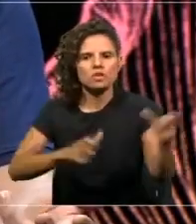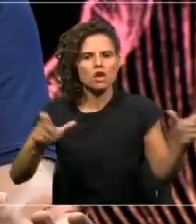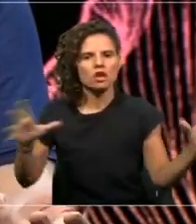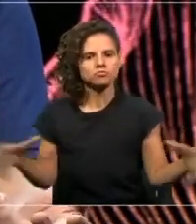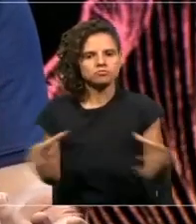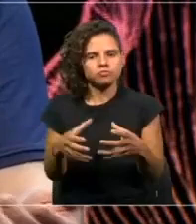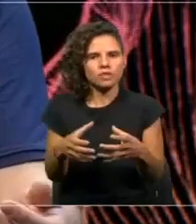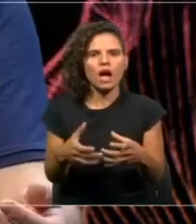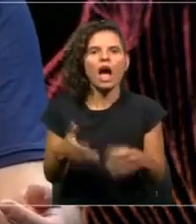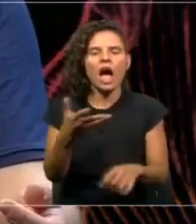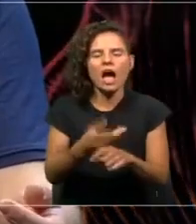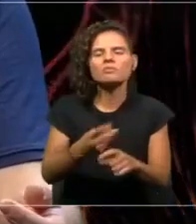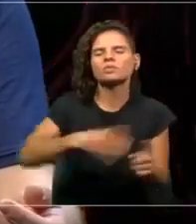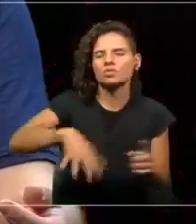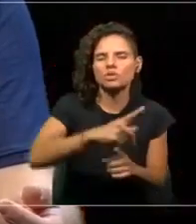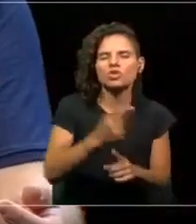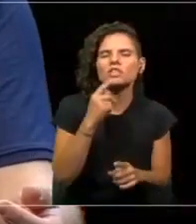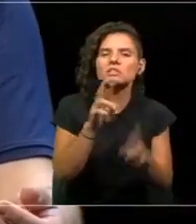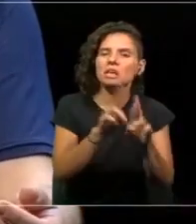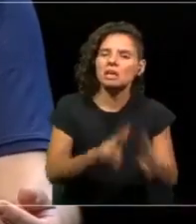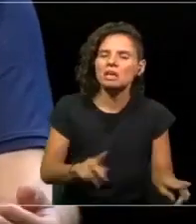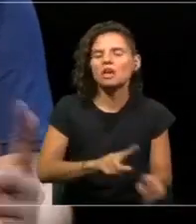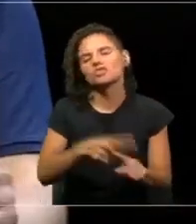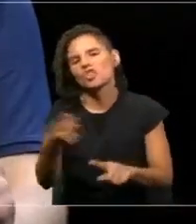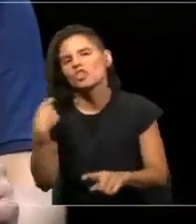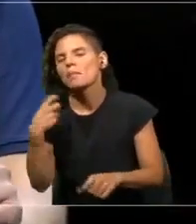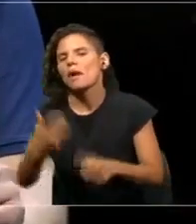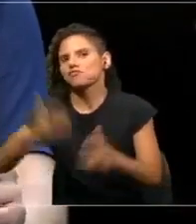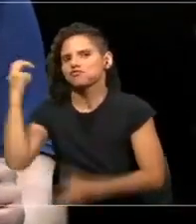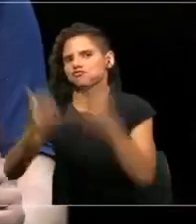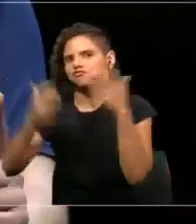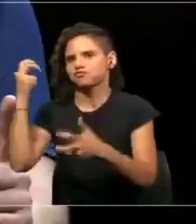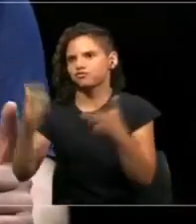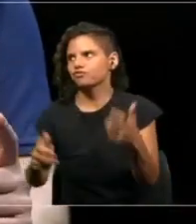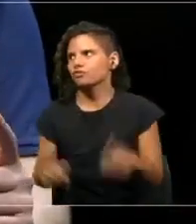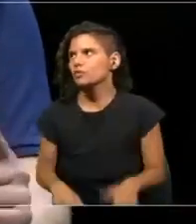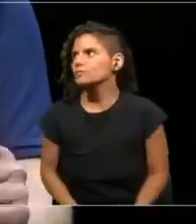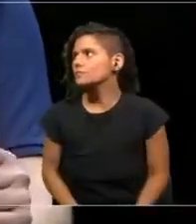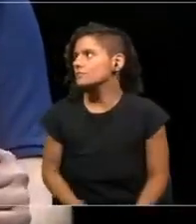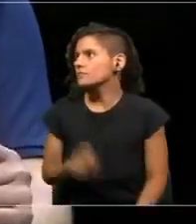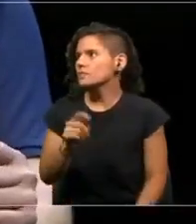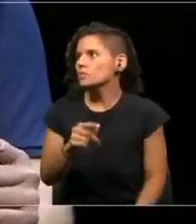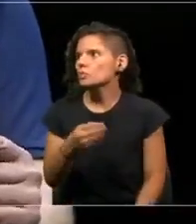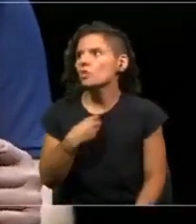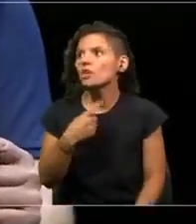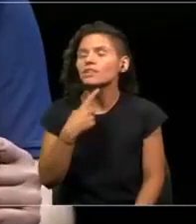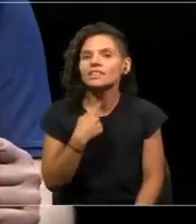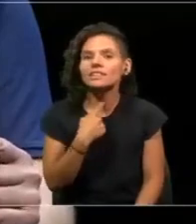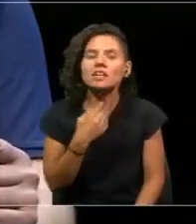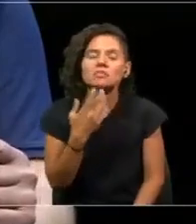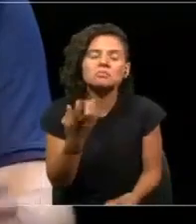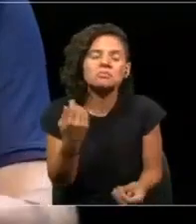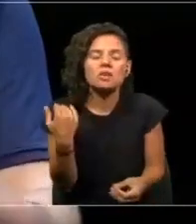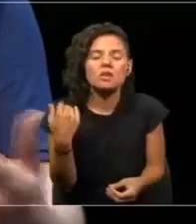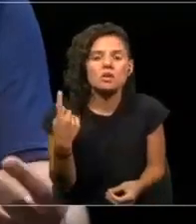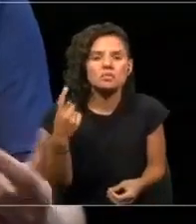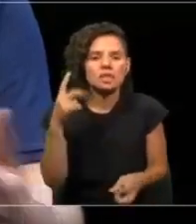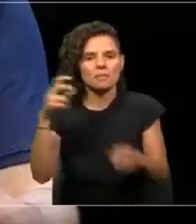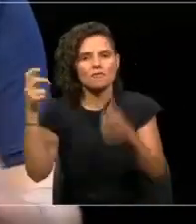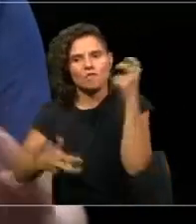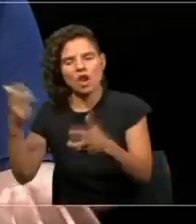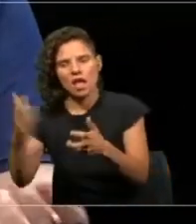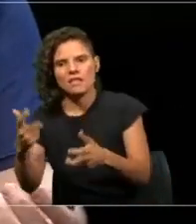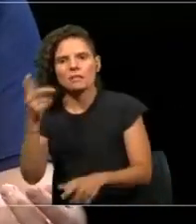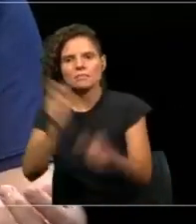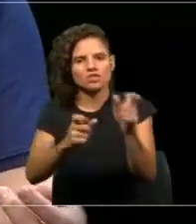elementos pacíficos y elementos violentos. Y pese, bien interesante esto, que pese a los elementos violentos y a la inseguridad